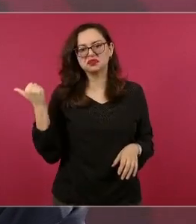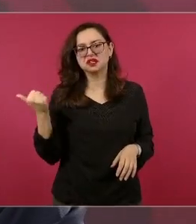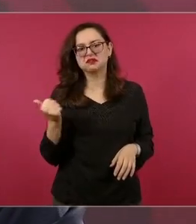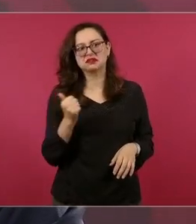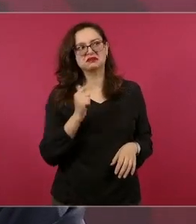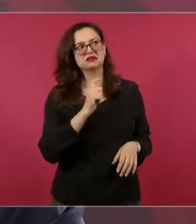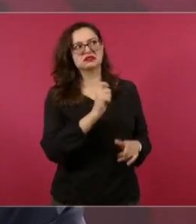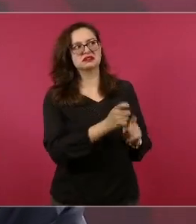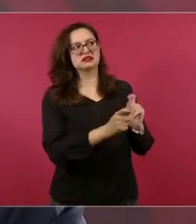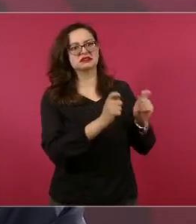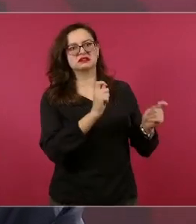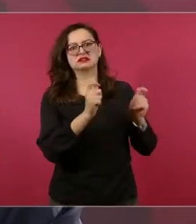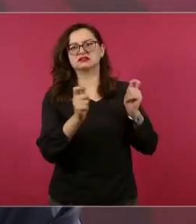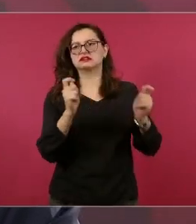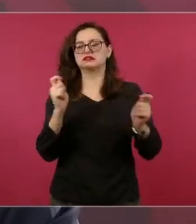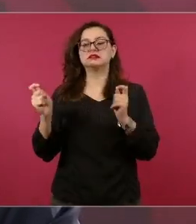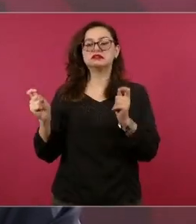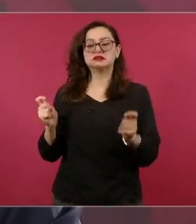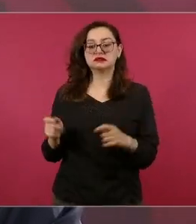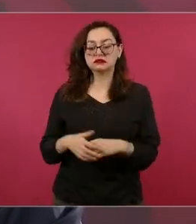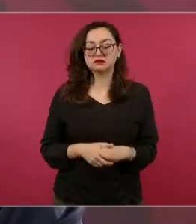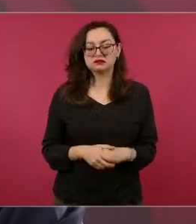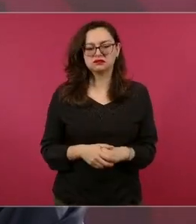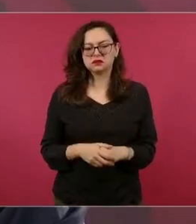se hicieron muchísimas cosas.